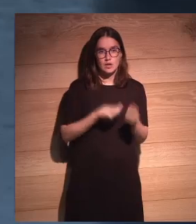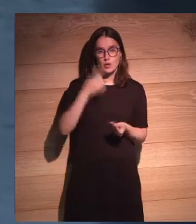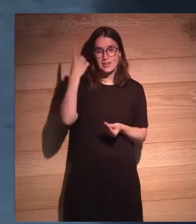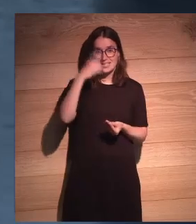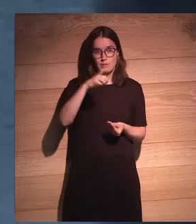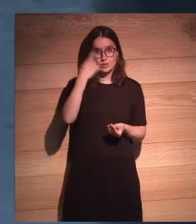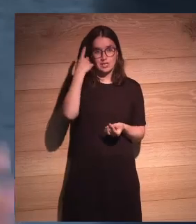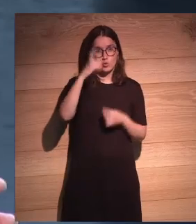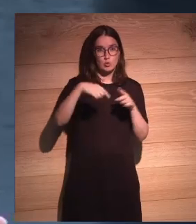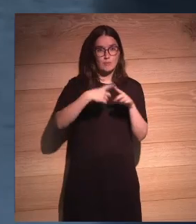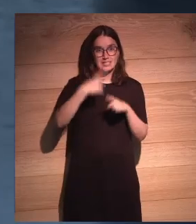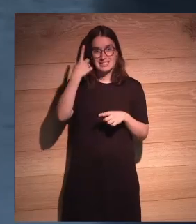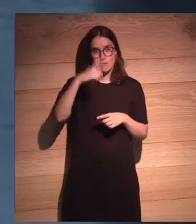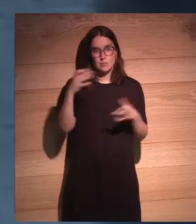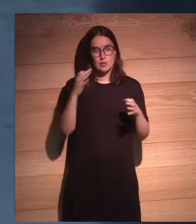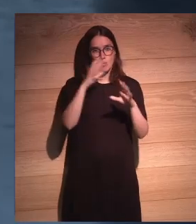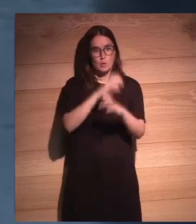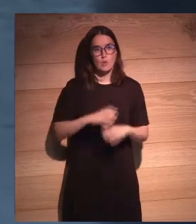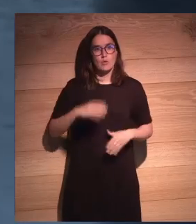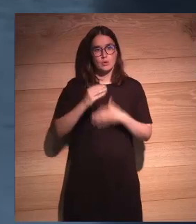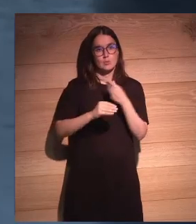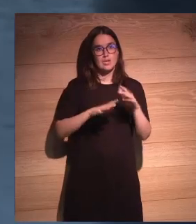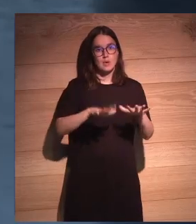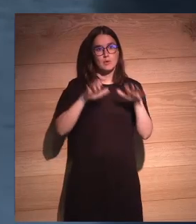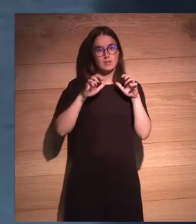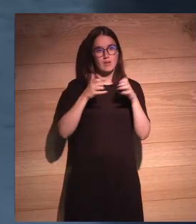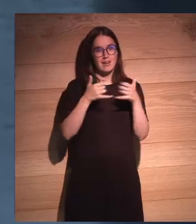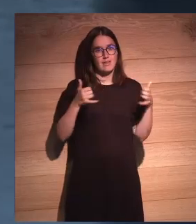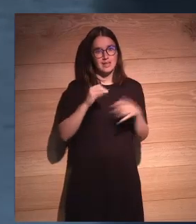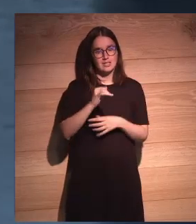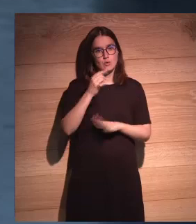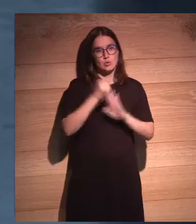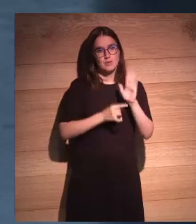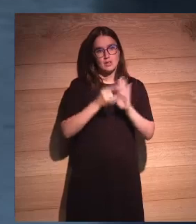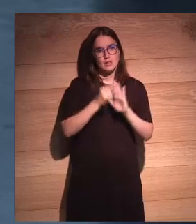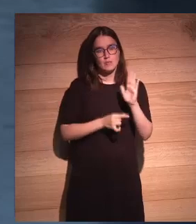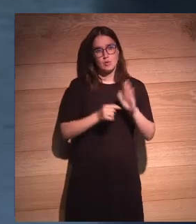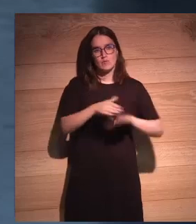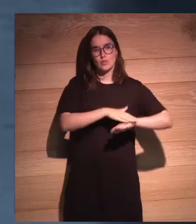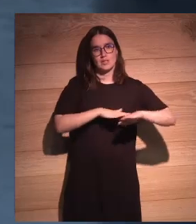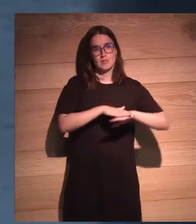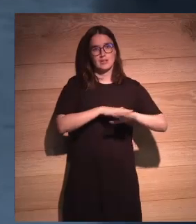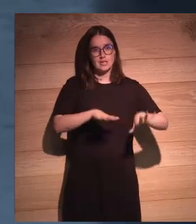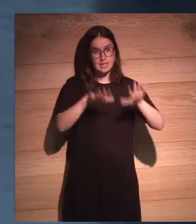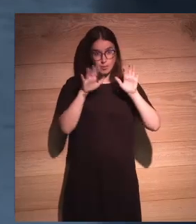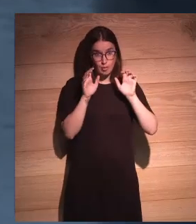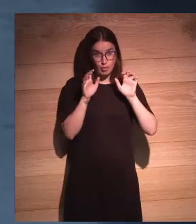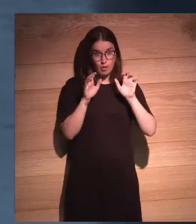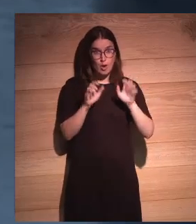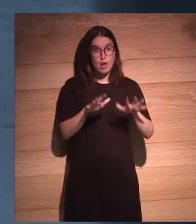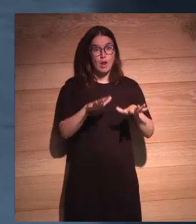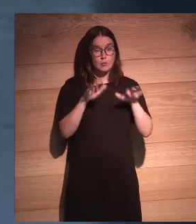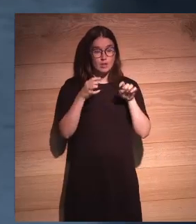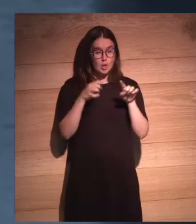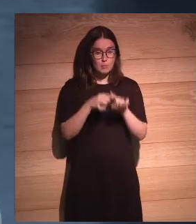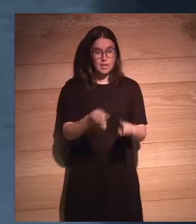sabemos del alumno y lo que sabemos de la ciencia. Cuando hablamos del aprendizaje, el aprendizaje tiene líneas. Hay unos principios, son los principios fundamentales del aprendizaje. El aprendizaje,